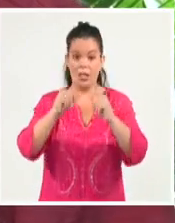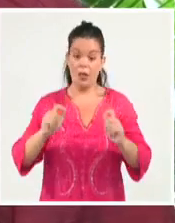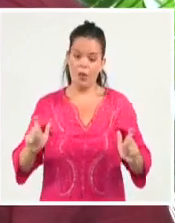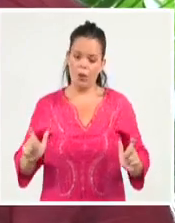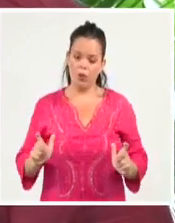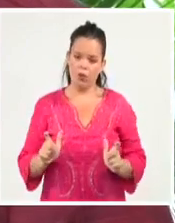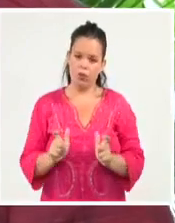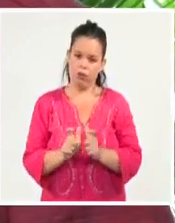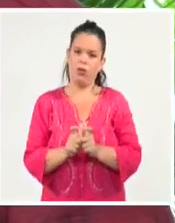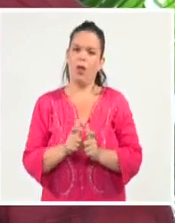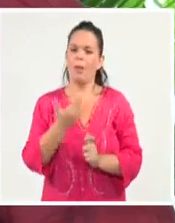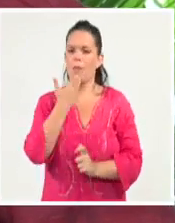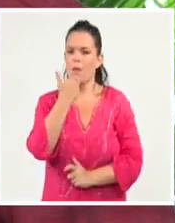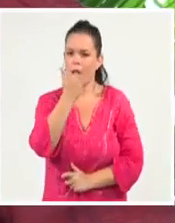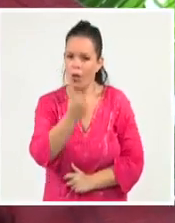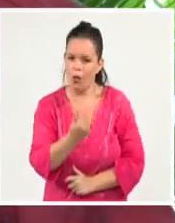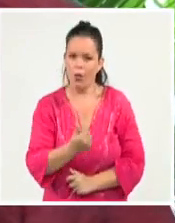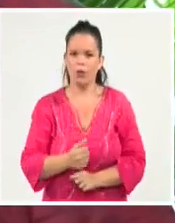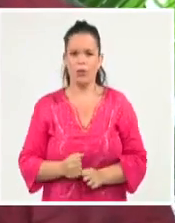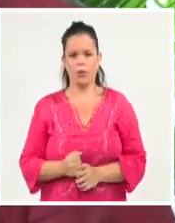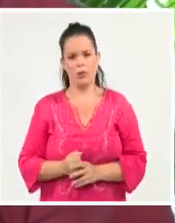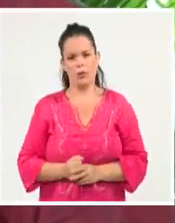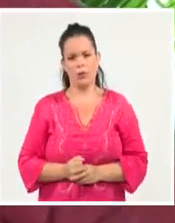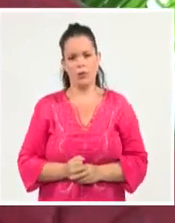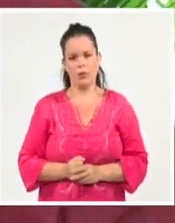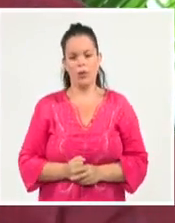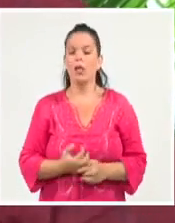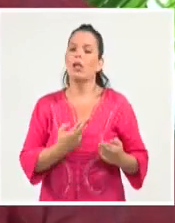tendremos. Por lo tanto, la responsabilidad